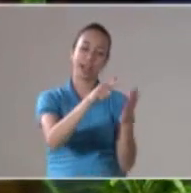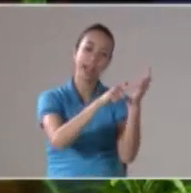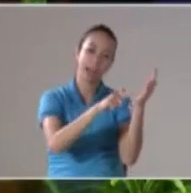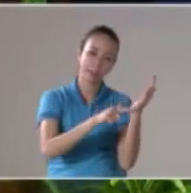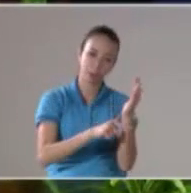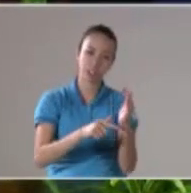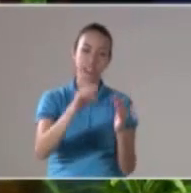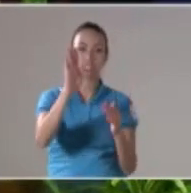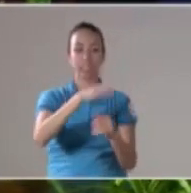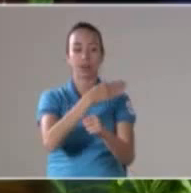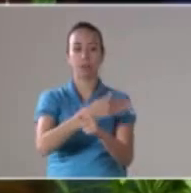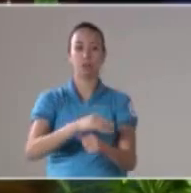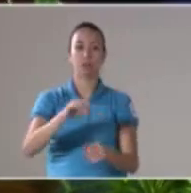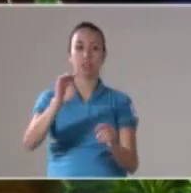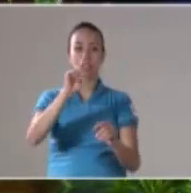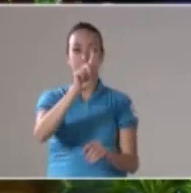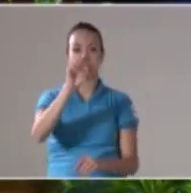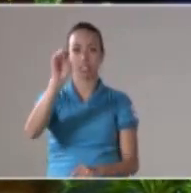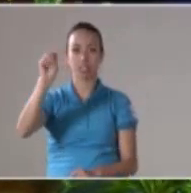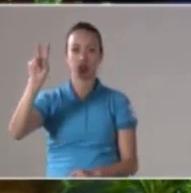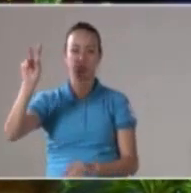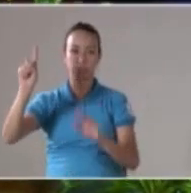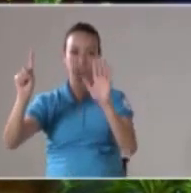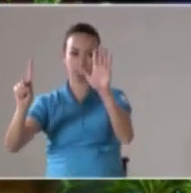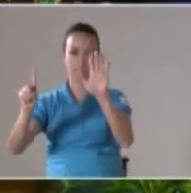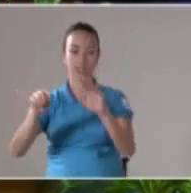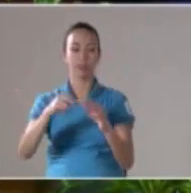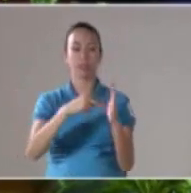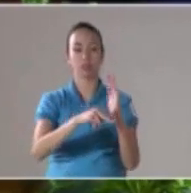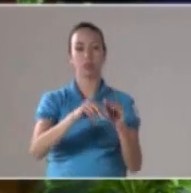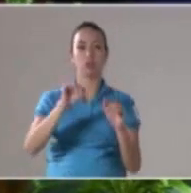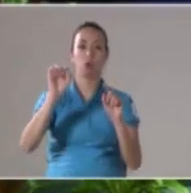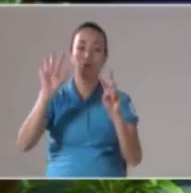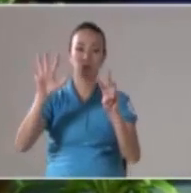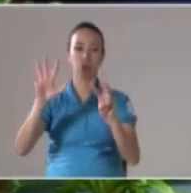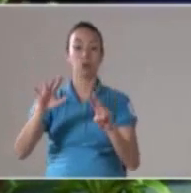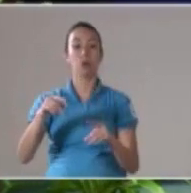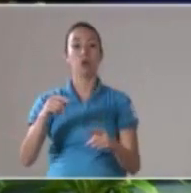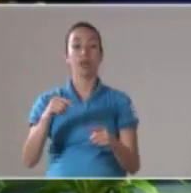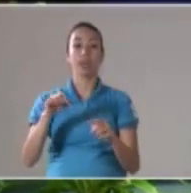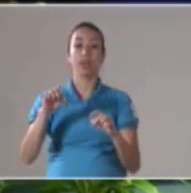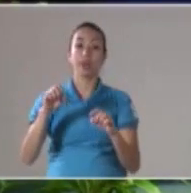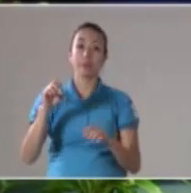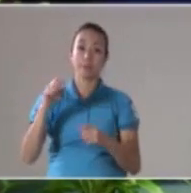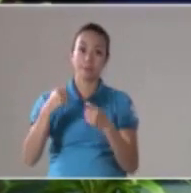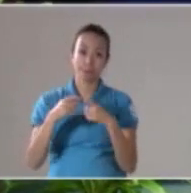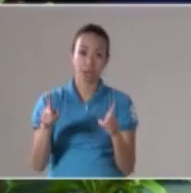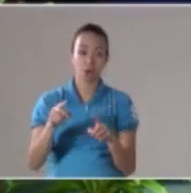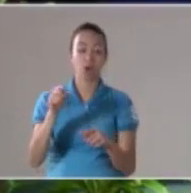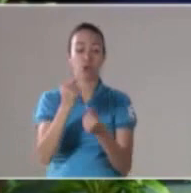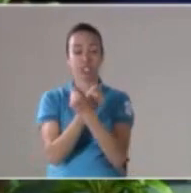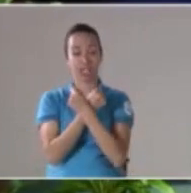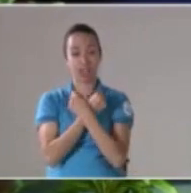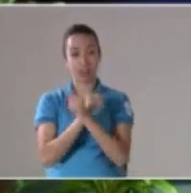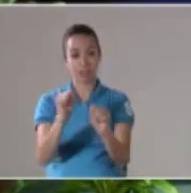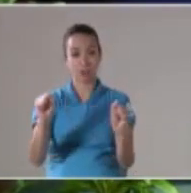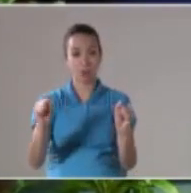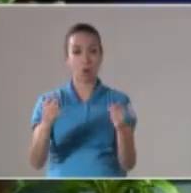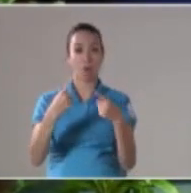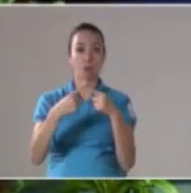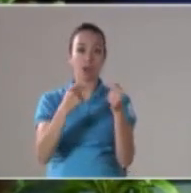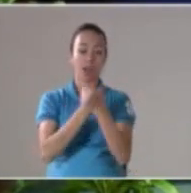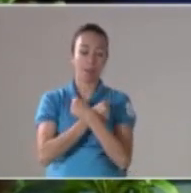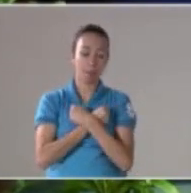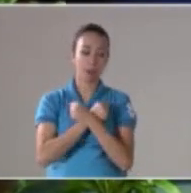106:8. No obstante, lo salvó por amor de su nombre. ¿Quién está hablando? ¿Y quién se quedó con el